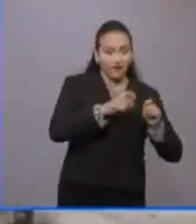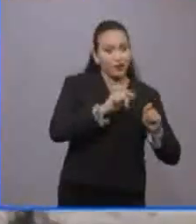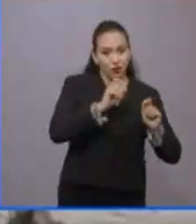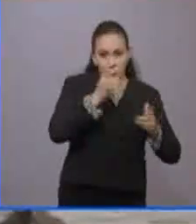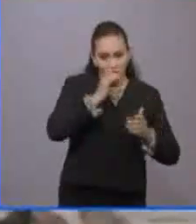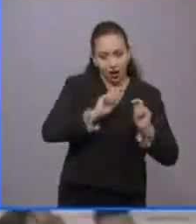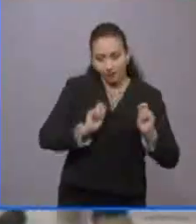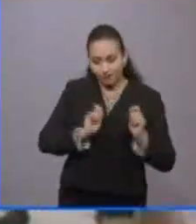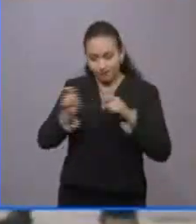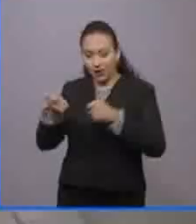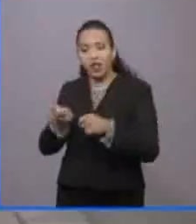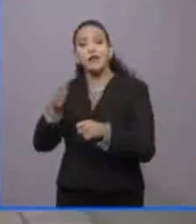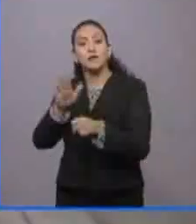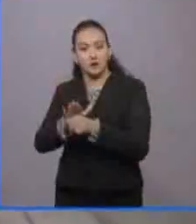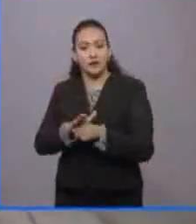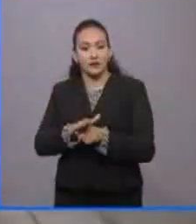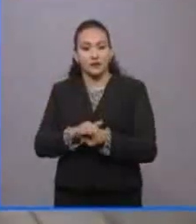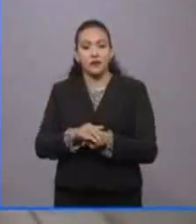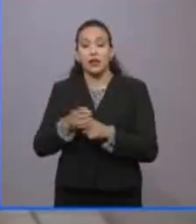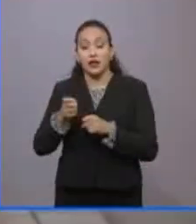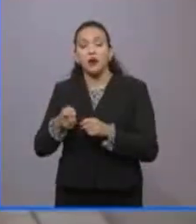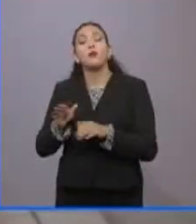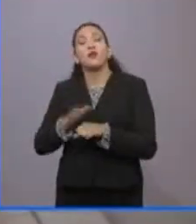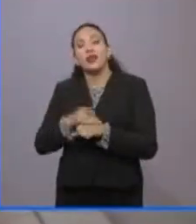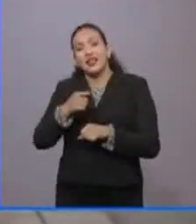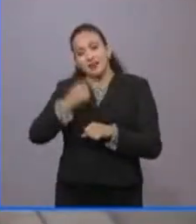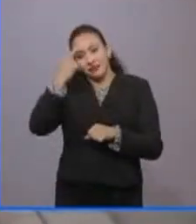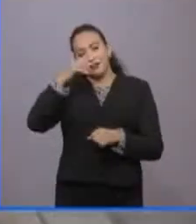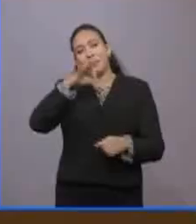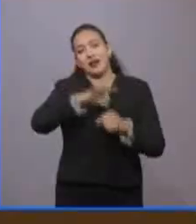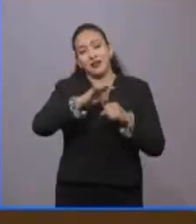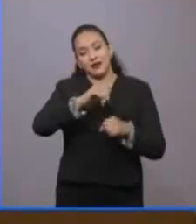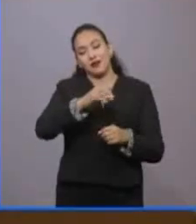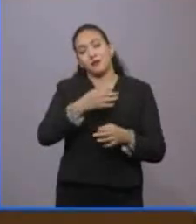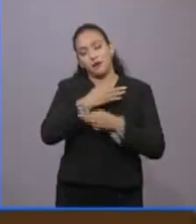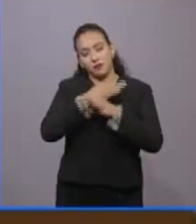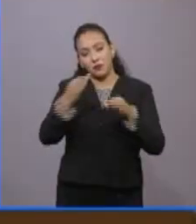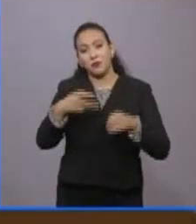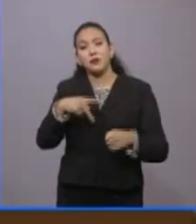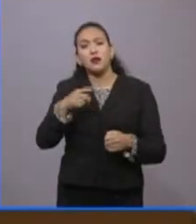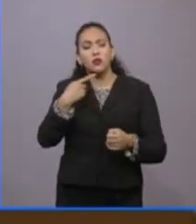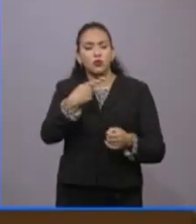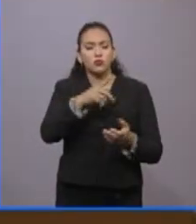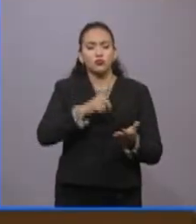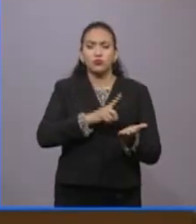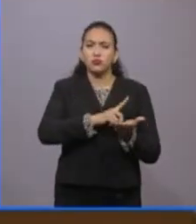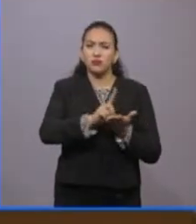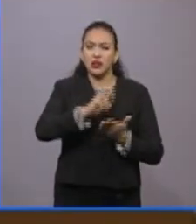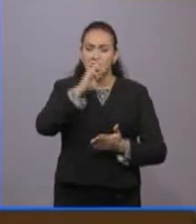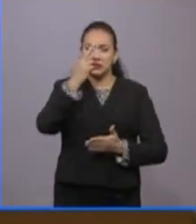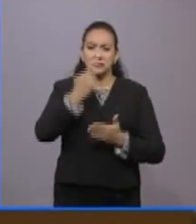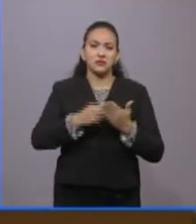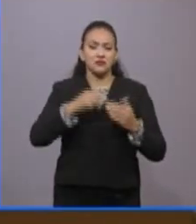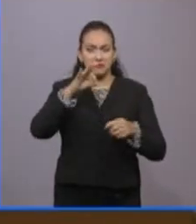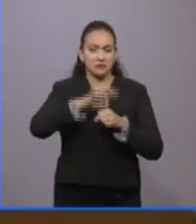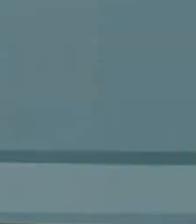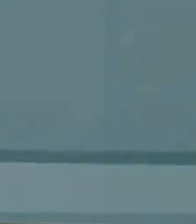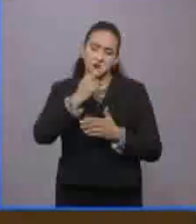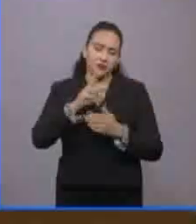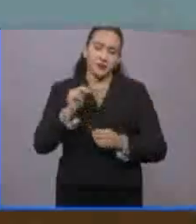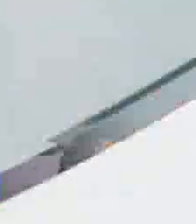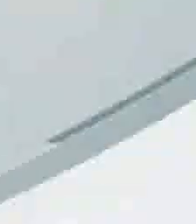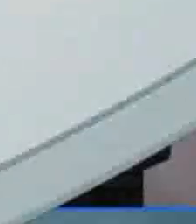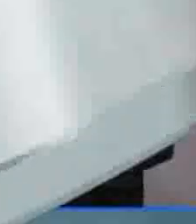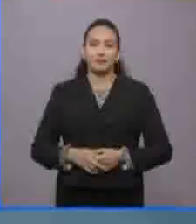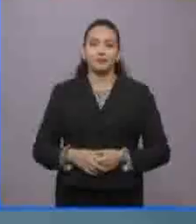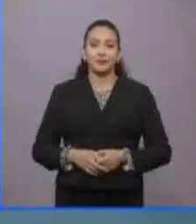administrativa, ya que aunque dicho cargo es de elección popular, no están en riesgo sus derechos político-electorales.